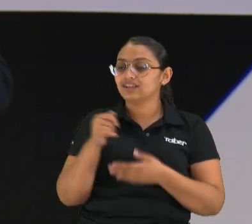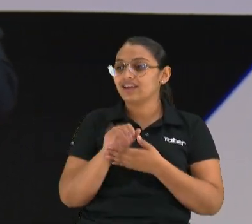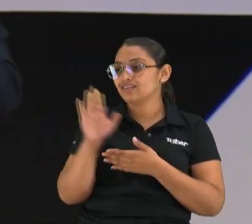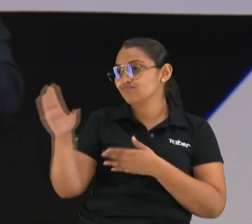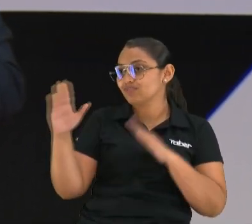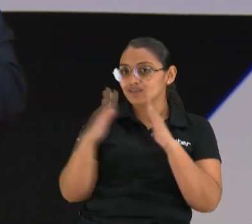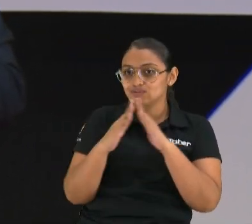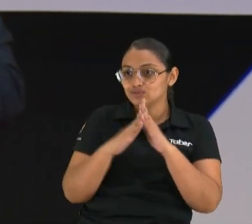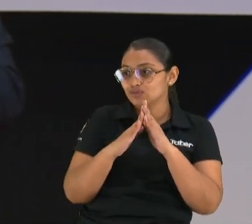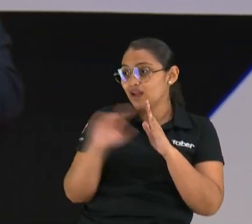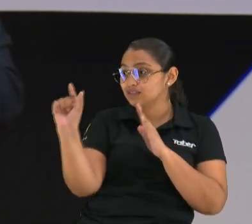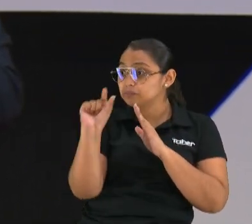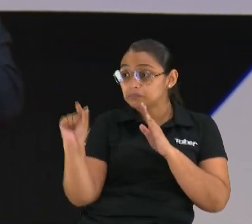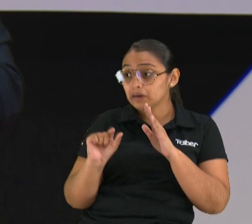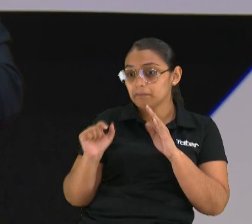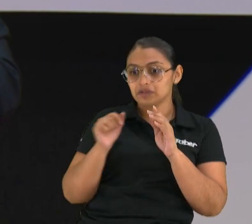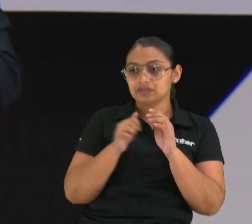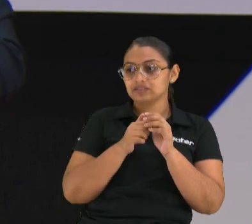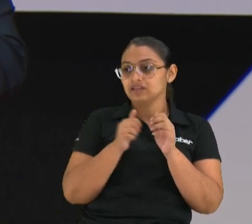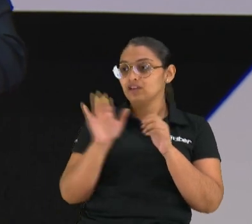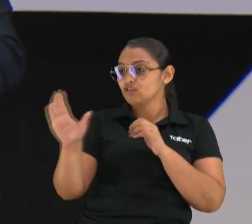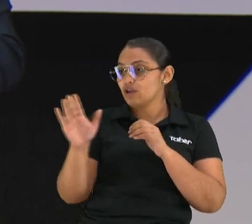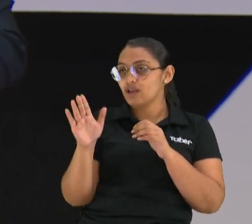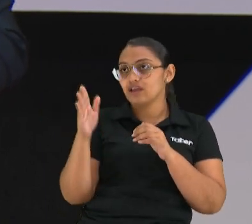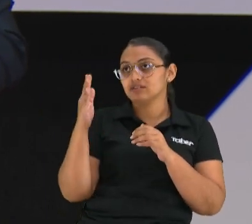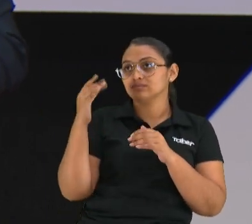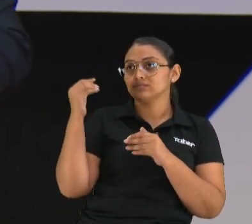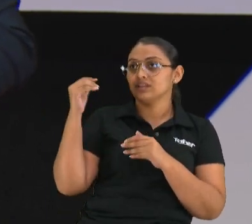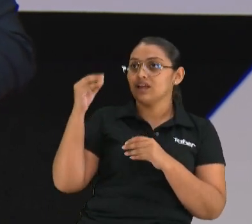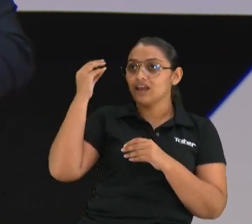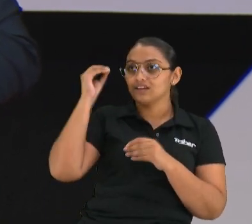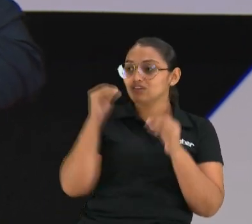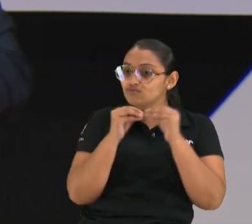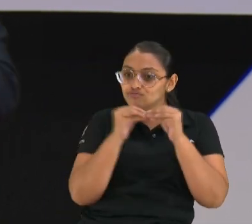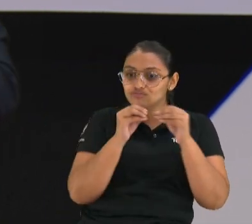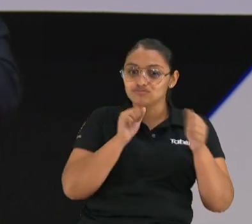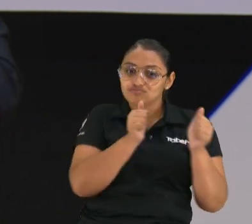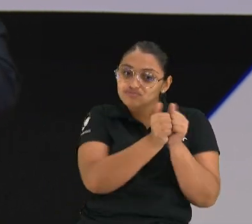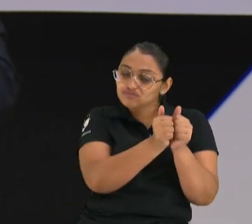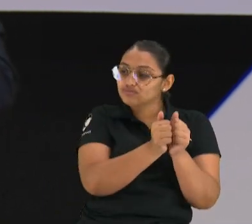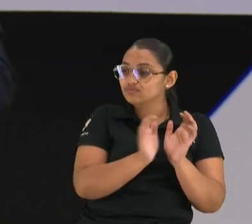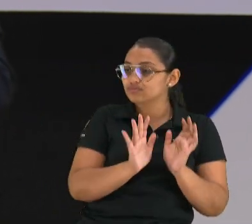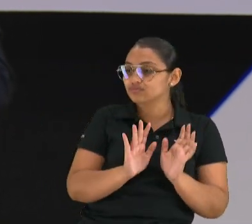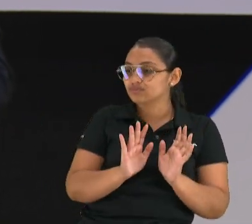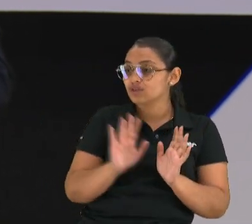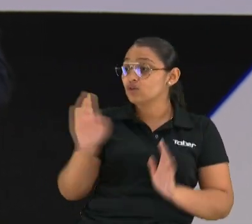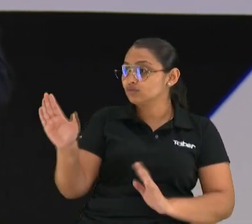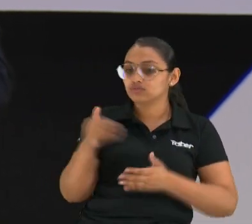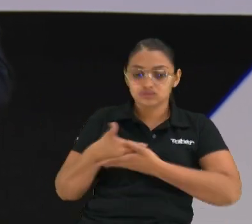casa sí sí sí no son sus enemigos